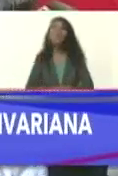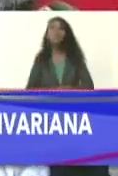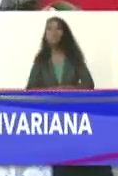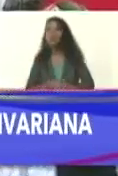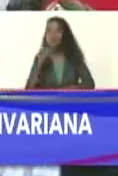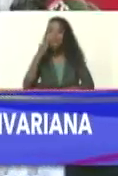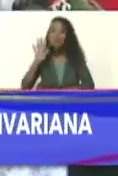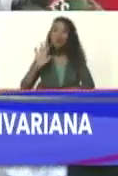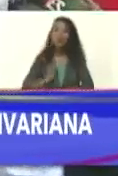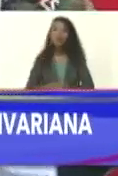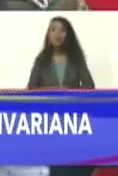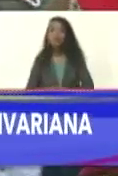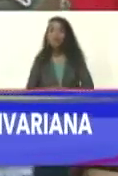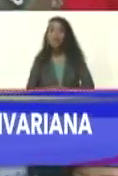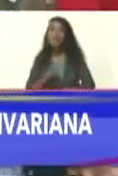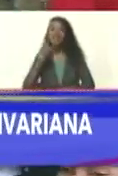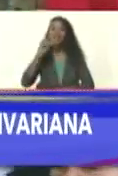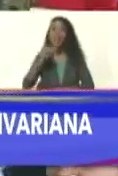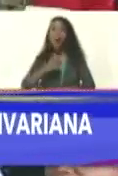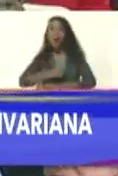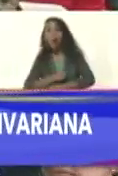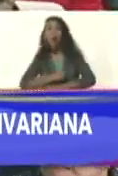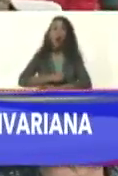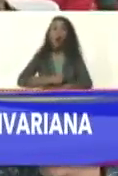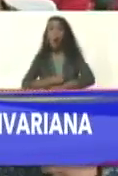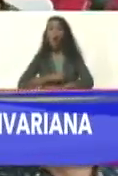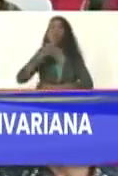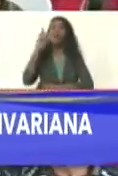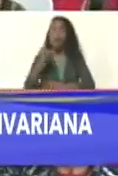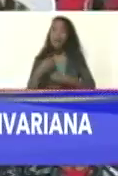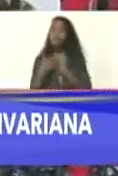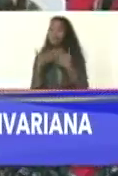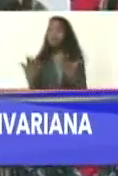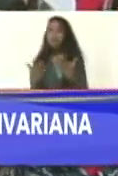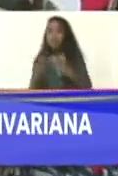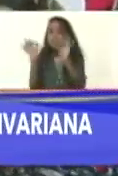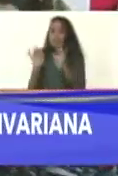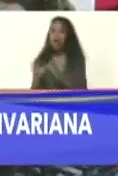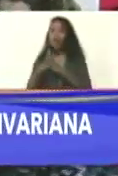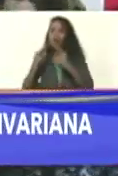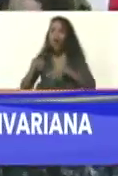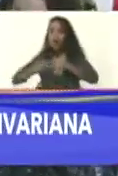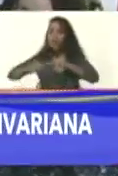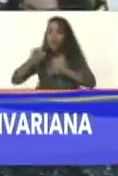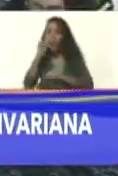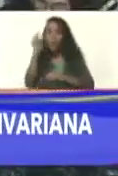El niño Jesús. Y San Nicolás también le envió sus regalos a todos los niños y niñas de Venezuela.